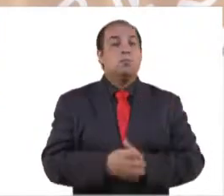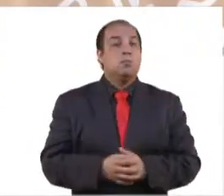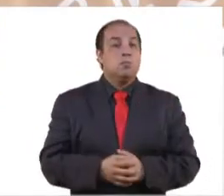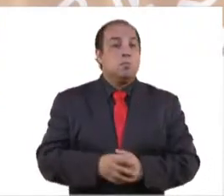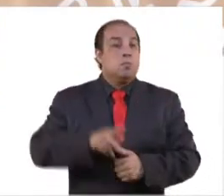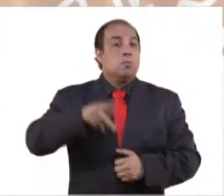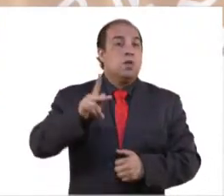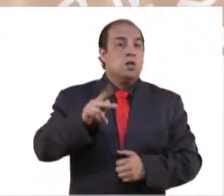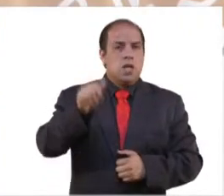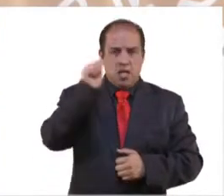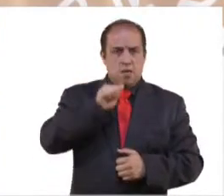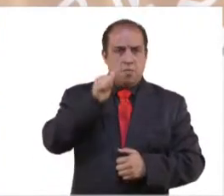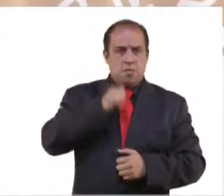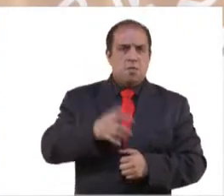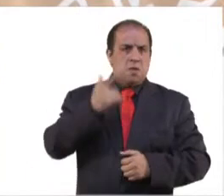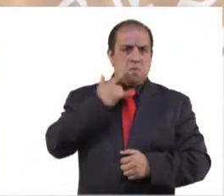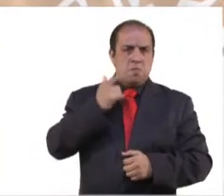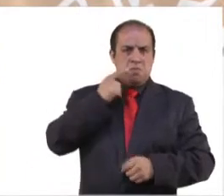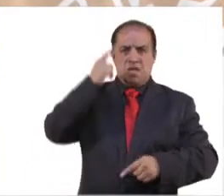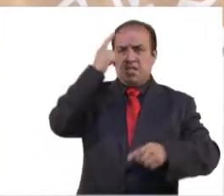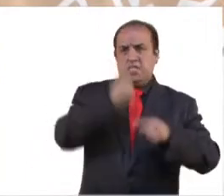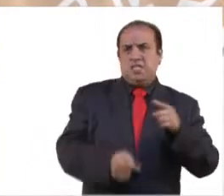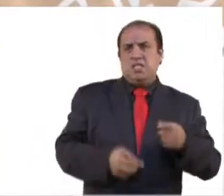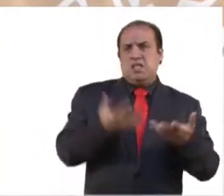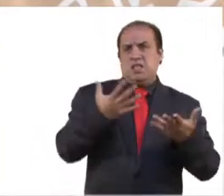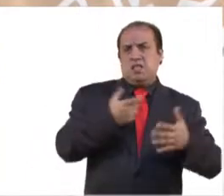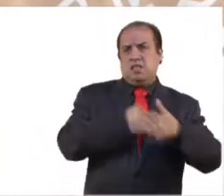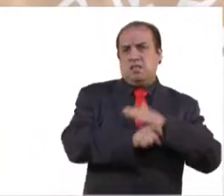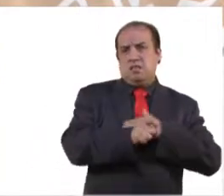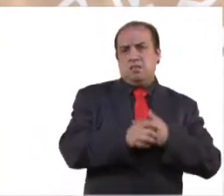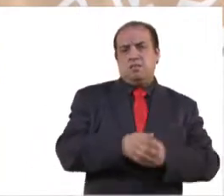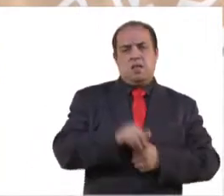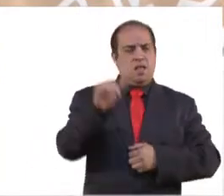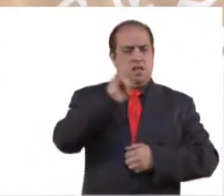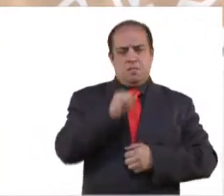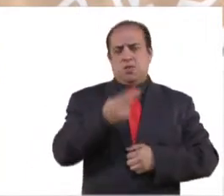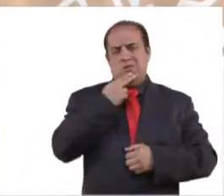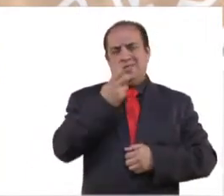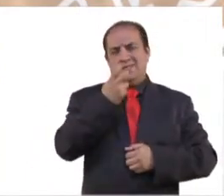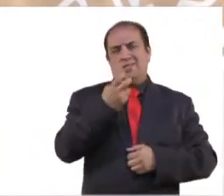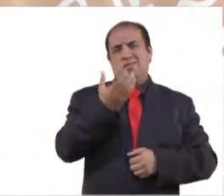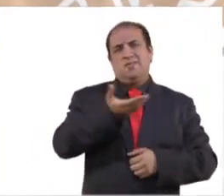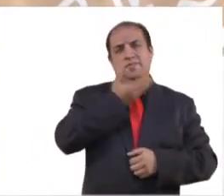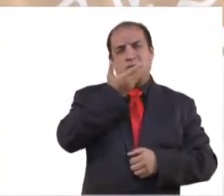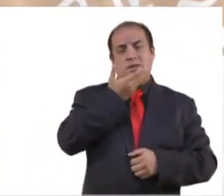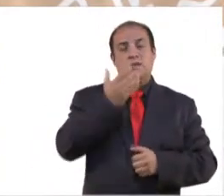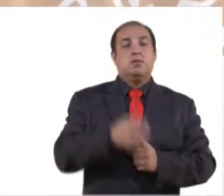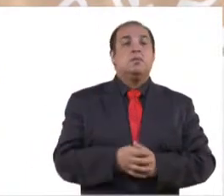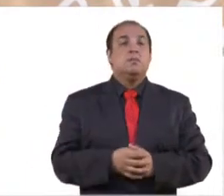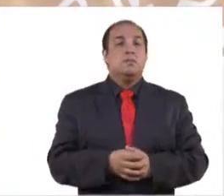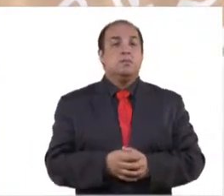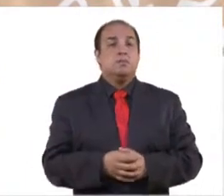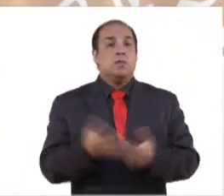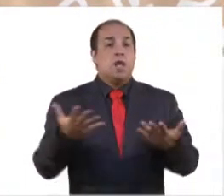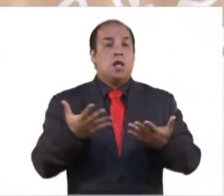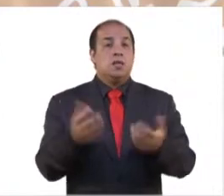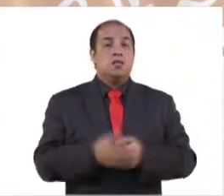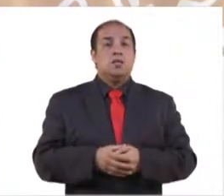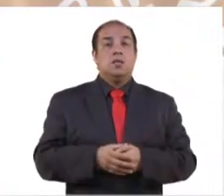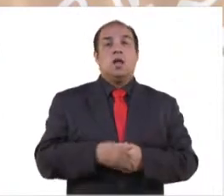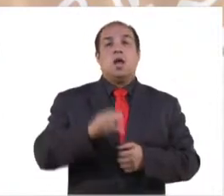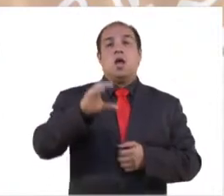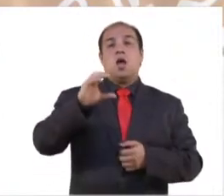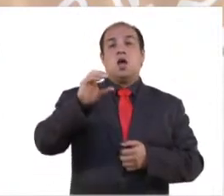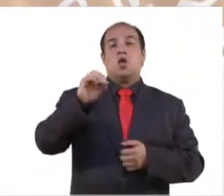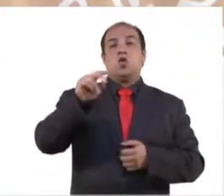es, siempre luchamos en contra de eso, pues jamás vamos a utilizar esas prácticas. ¿Sería a través de la Contraloría que hiciera? A